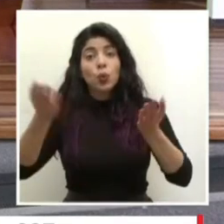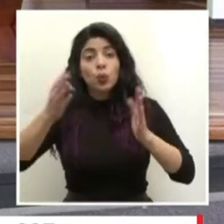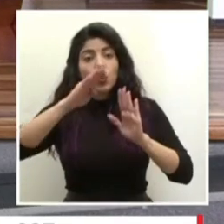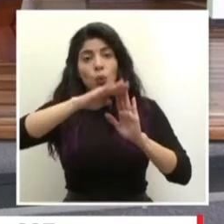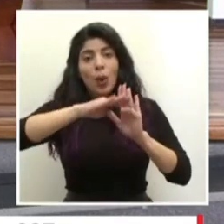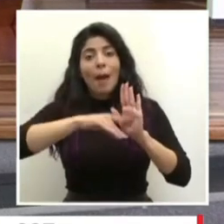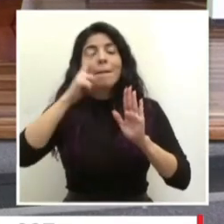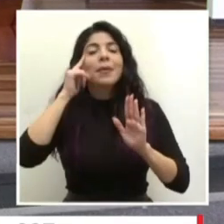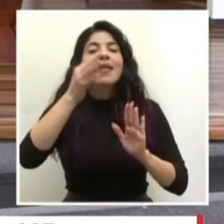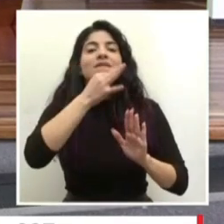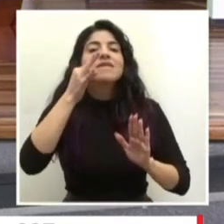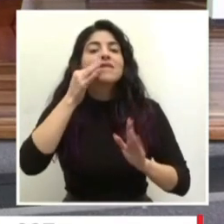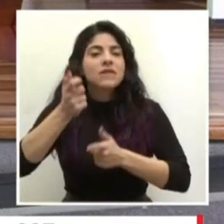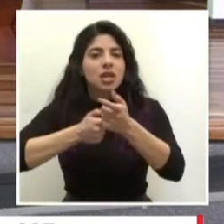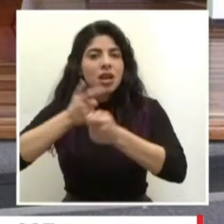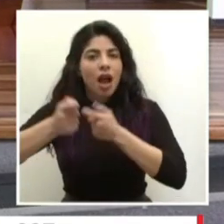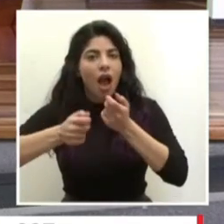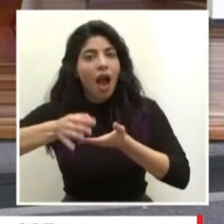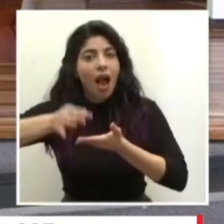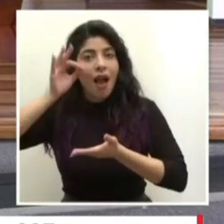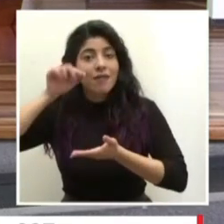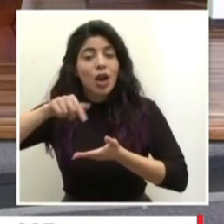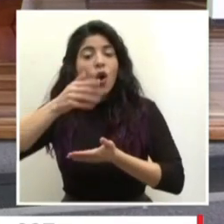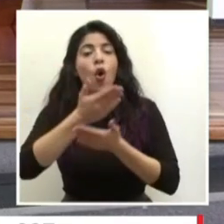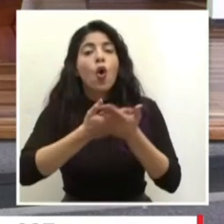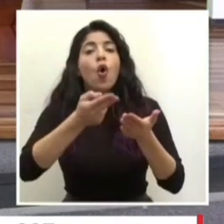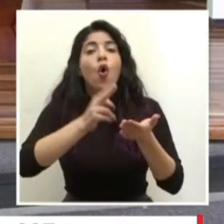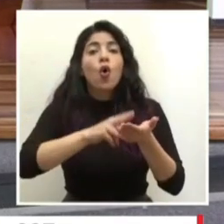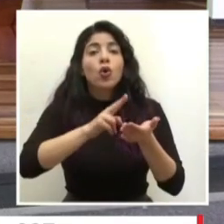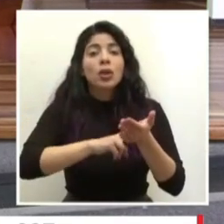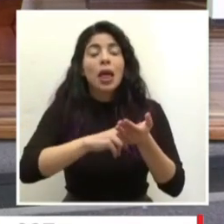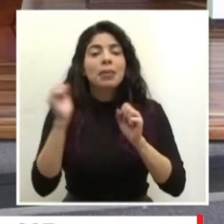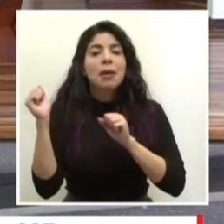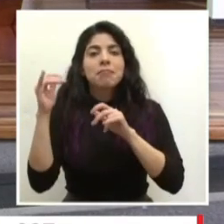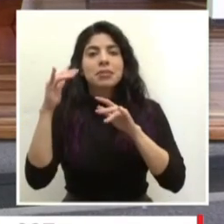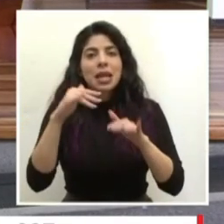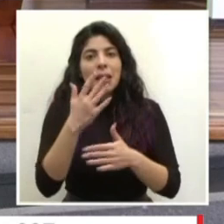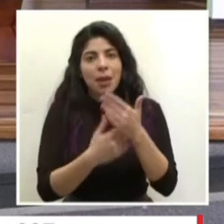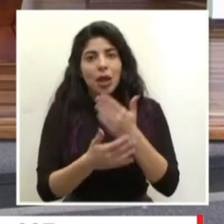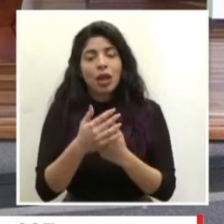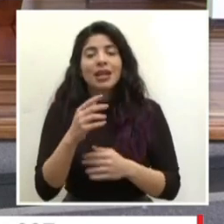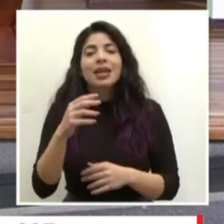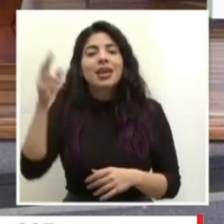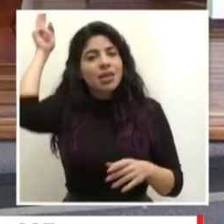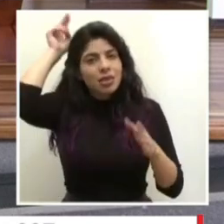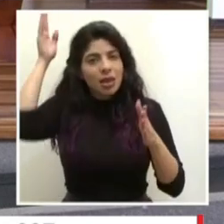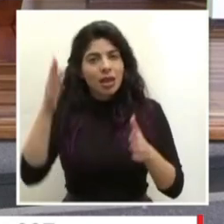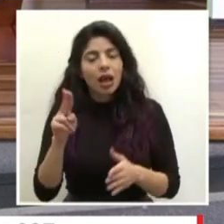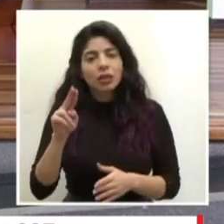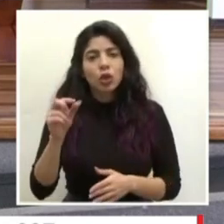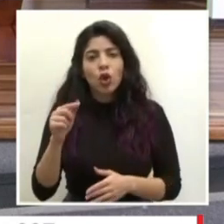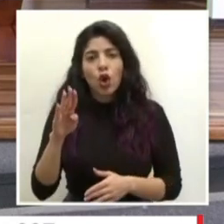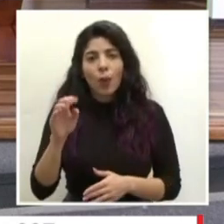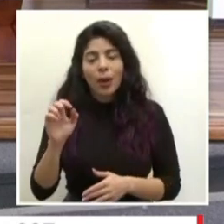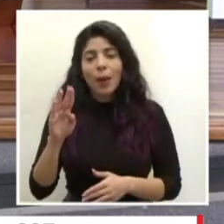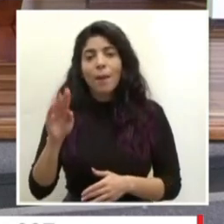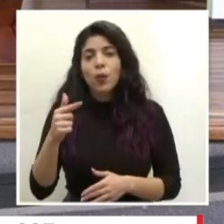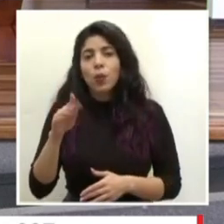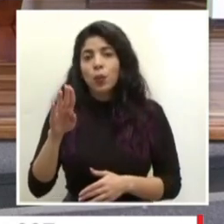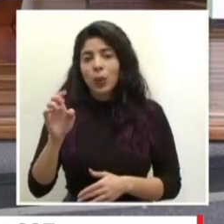para las fincas cafetaleras que contrataban mano de obra migrante a los indígenas Nové Buglé en el marco de la alerta por el